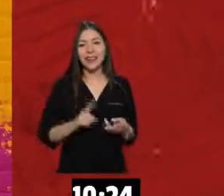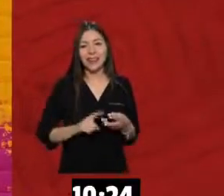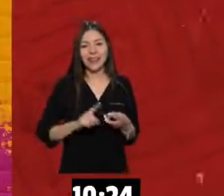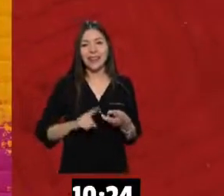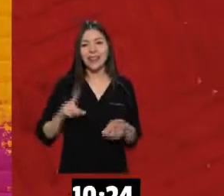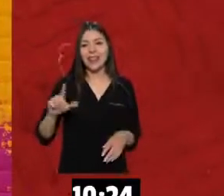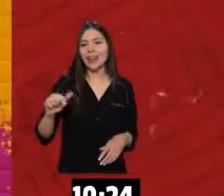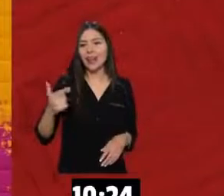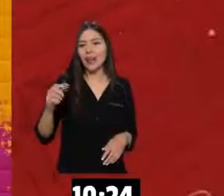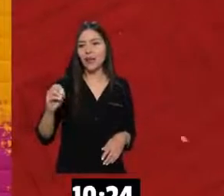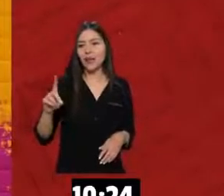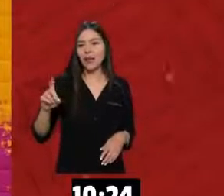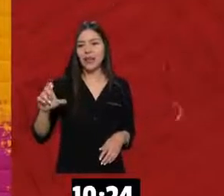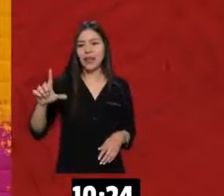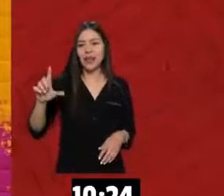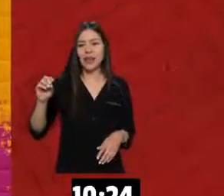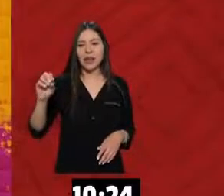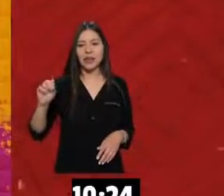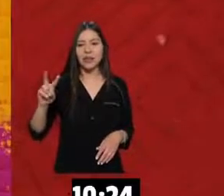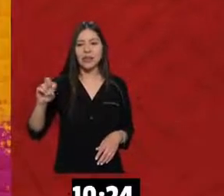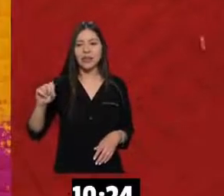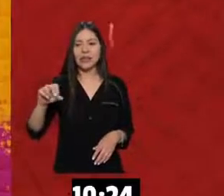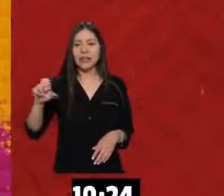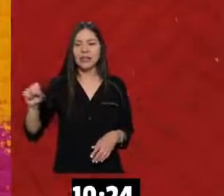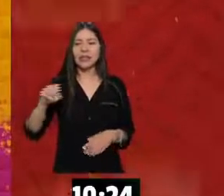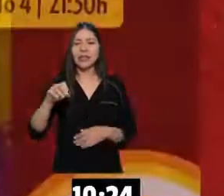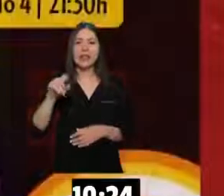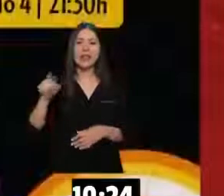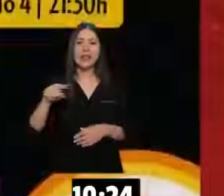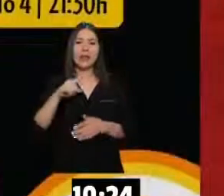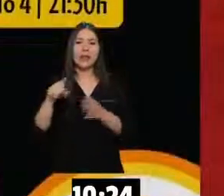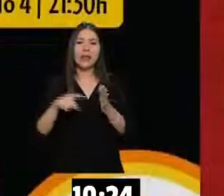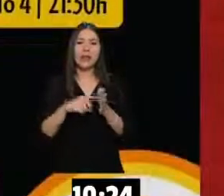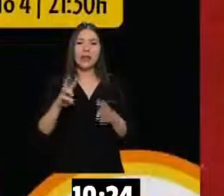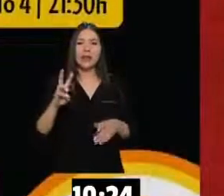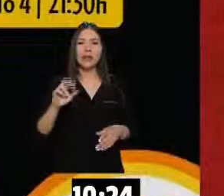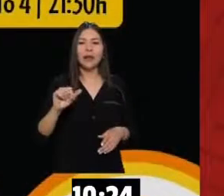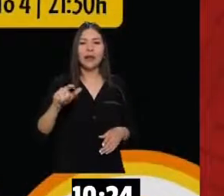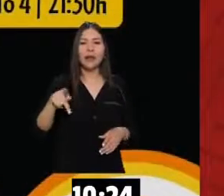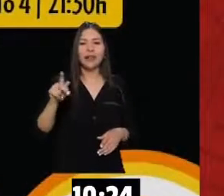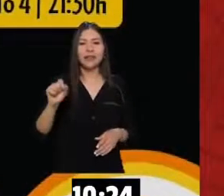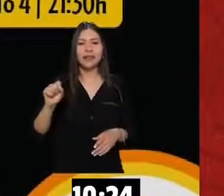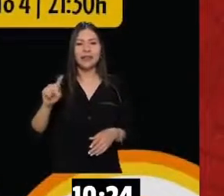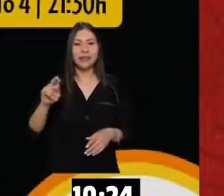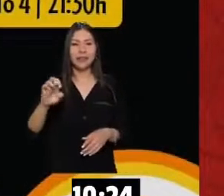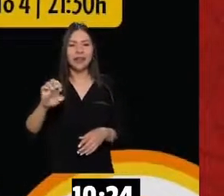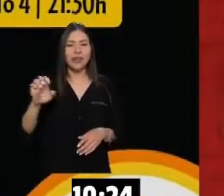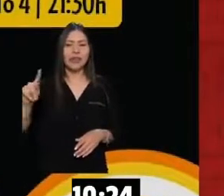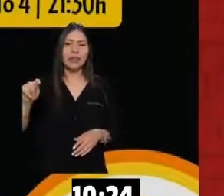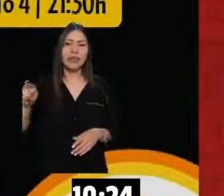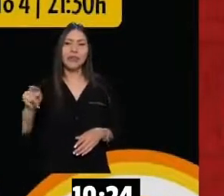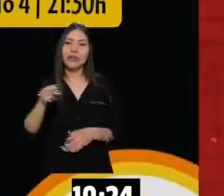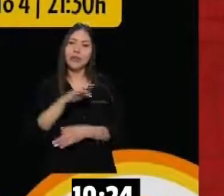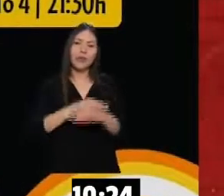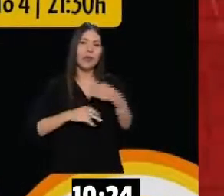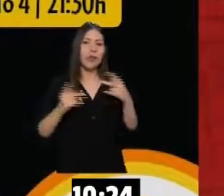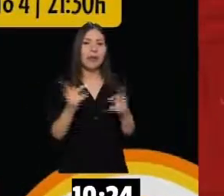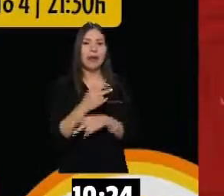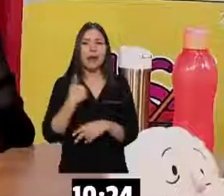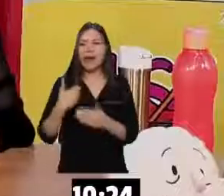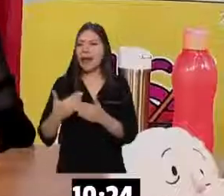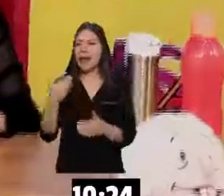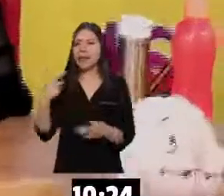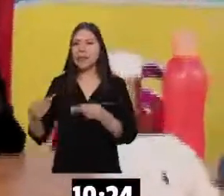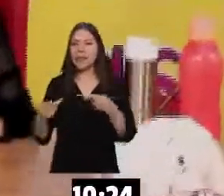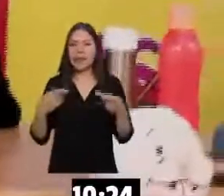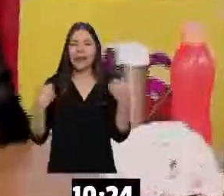business, todo pasa en Wall Street, ¿no? Sí, yo ya estaba como adelantado, ya como que entendía lo que venía. Sí,